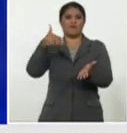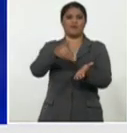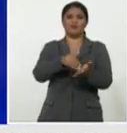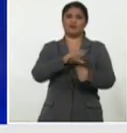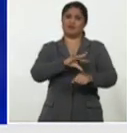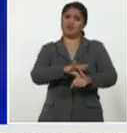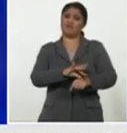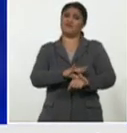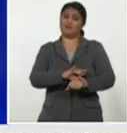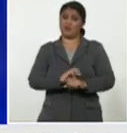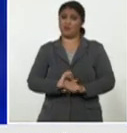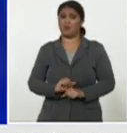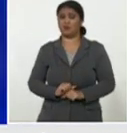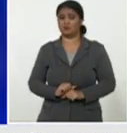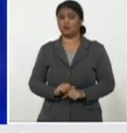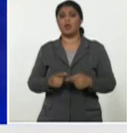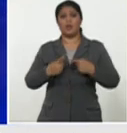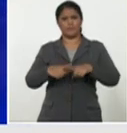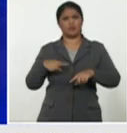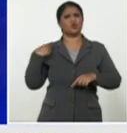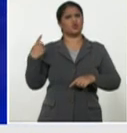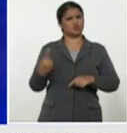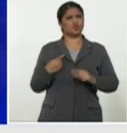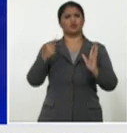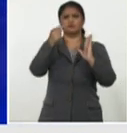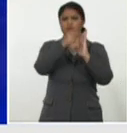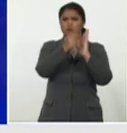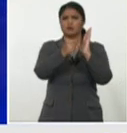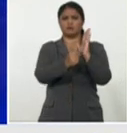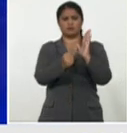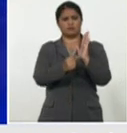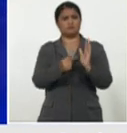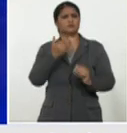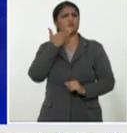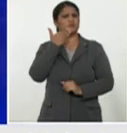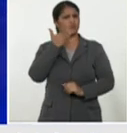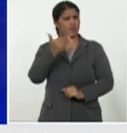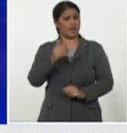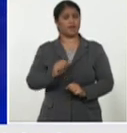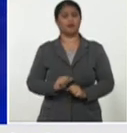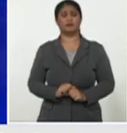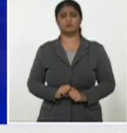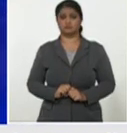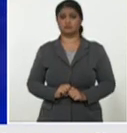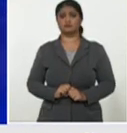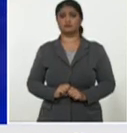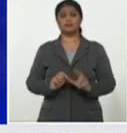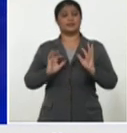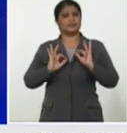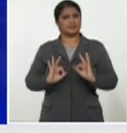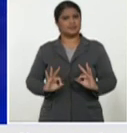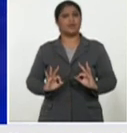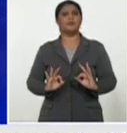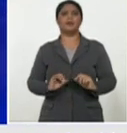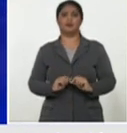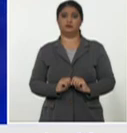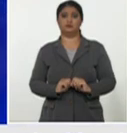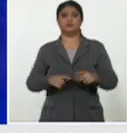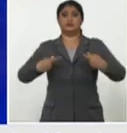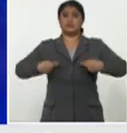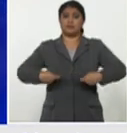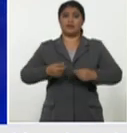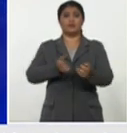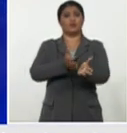conferencia. En el control y la contención de la pandemia, doctor, destaca siempre, por supuesto, el progreso de cada uno de nuestros